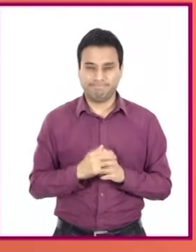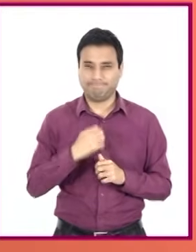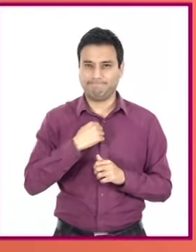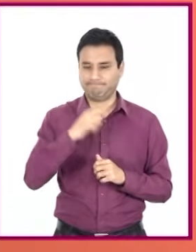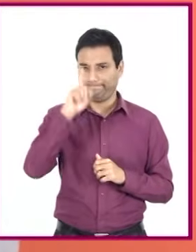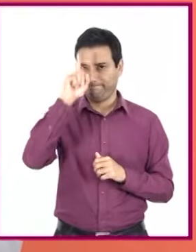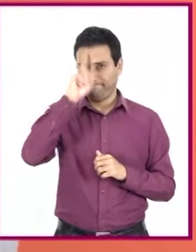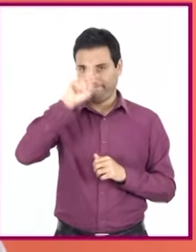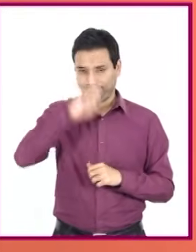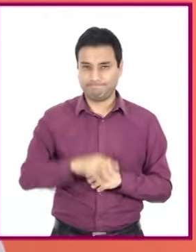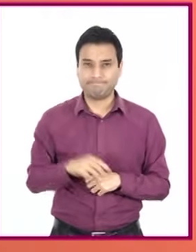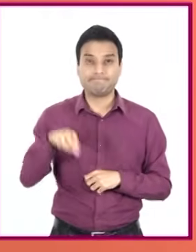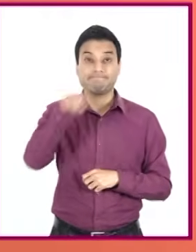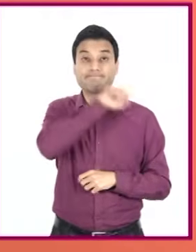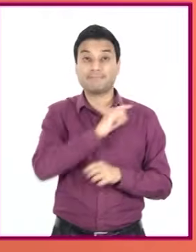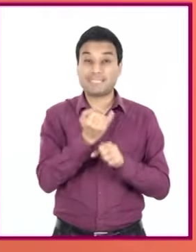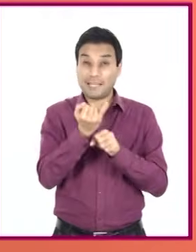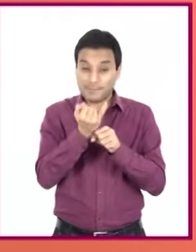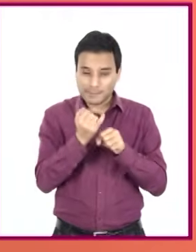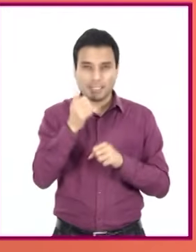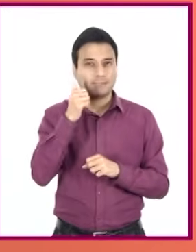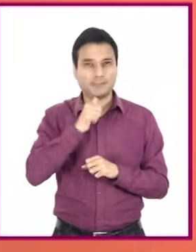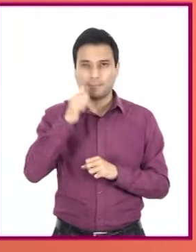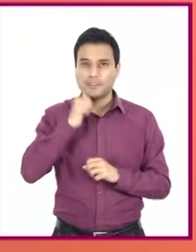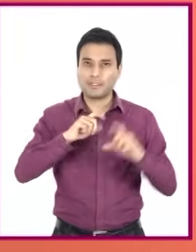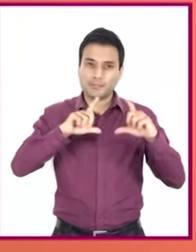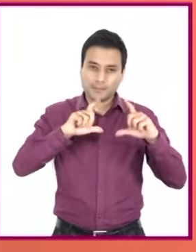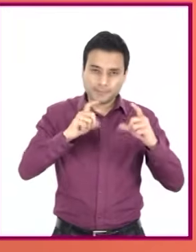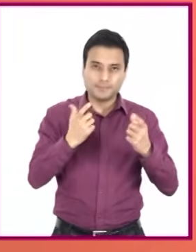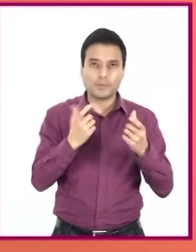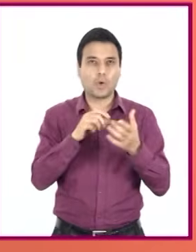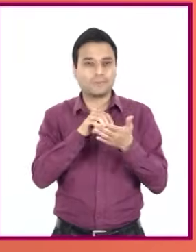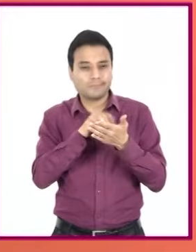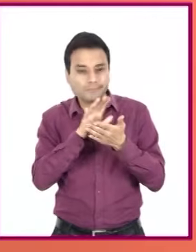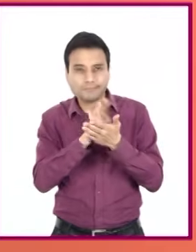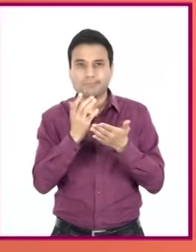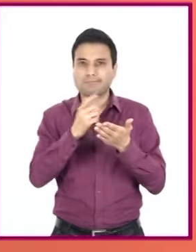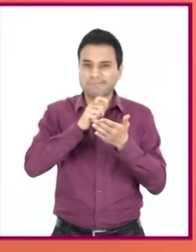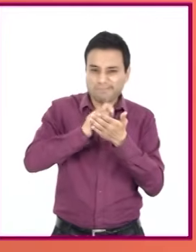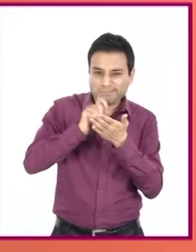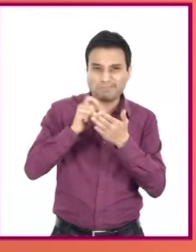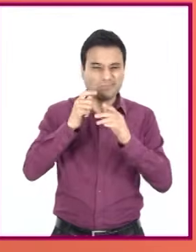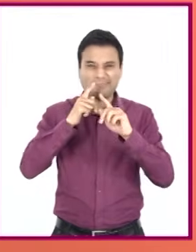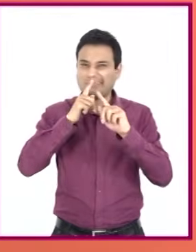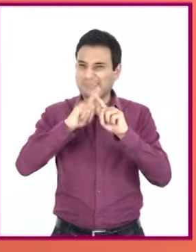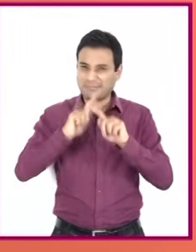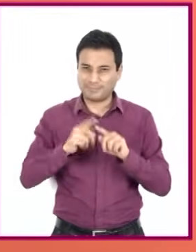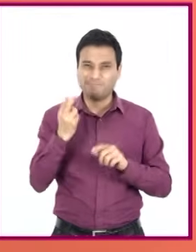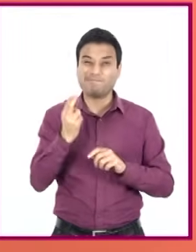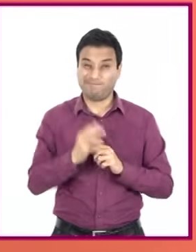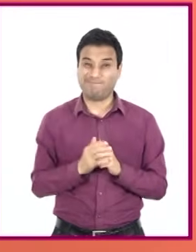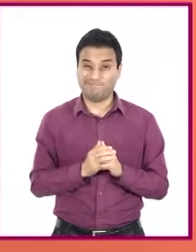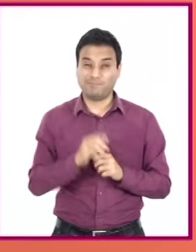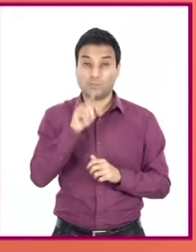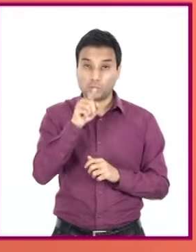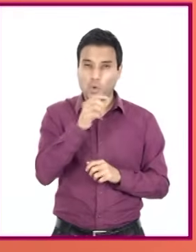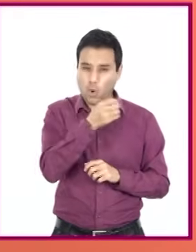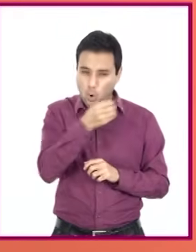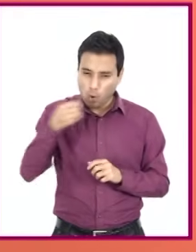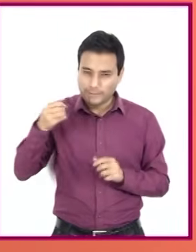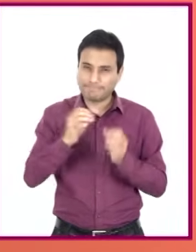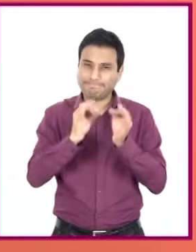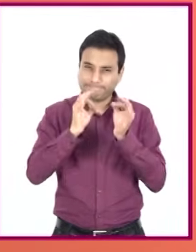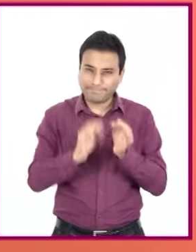tomar evidencias de todo su avance y llevar una bitácora donde registren el procedimiento y todas las observaciones